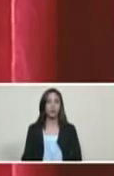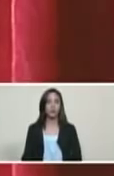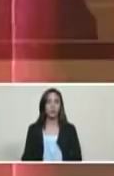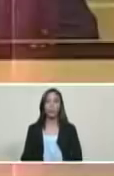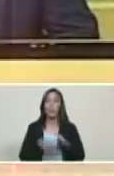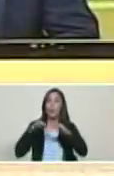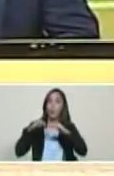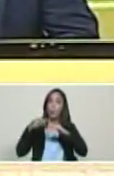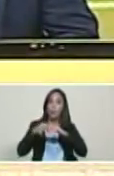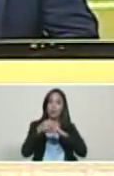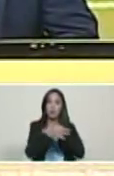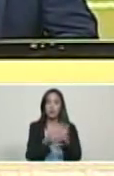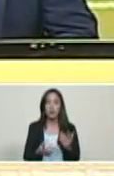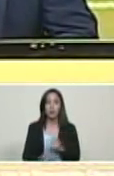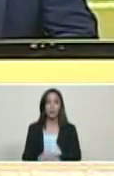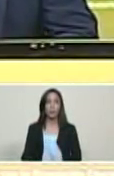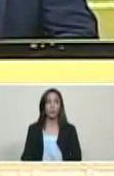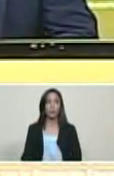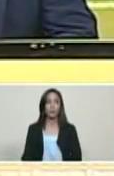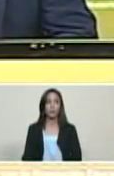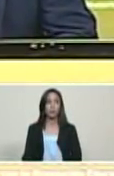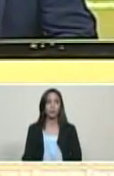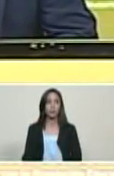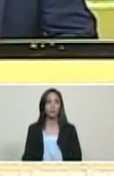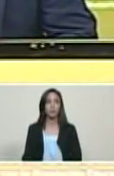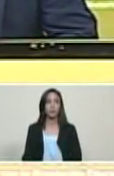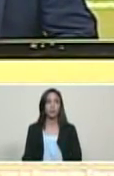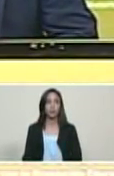locales, para lograr el acceso a la